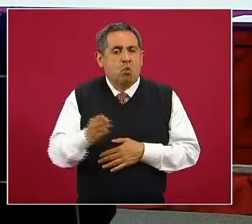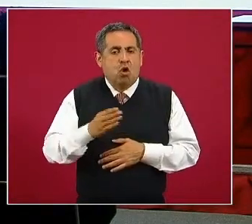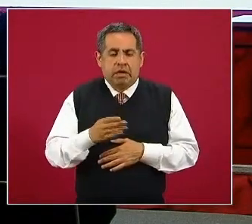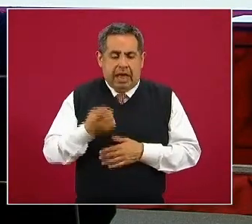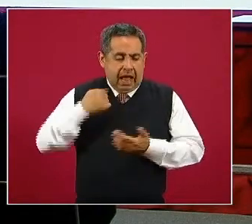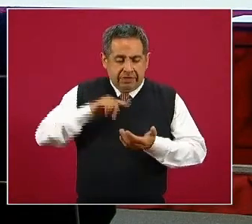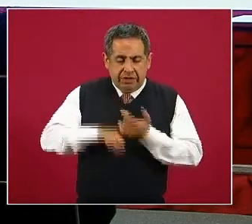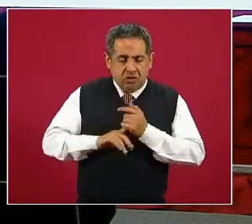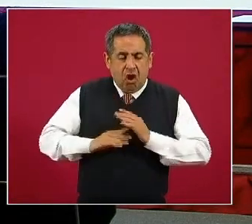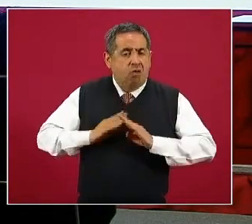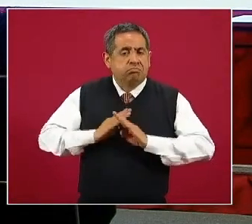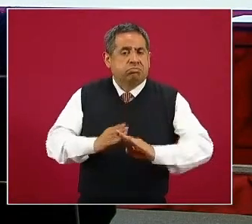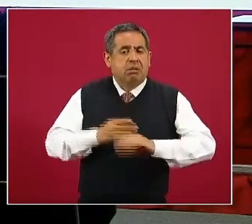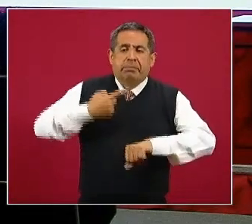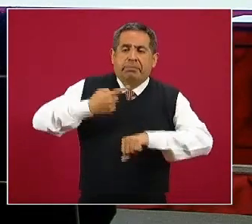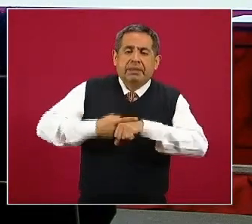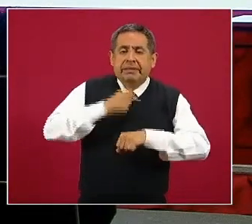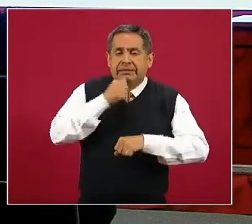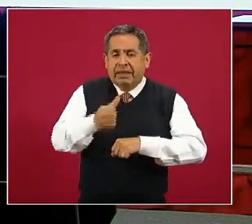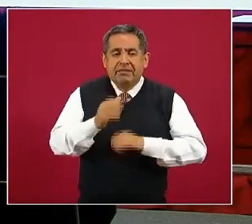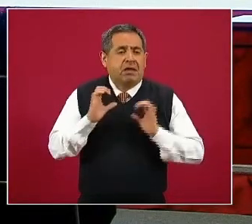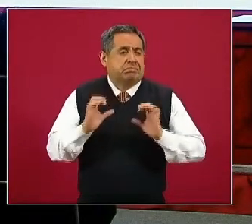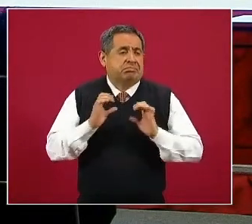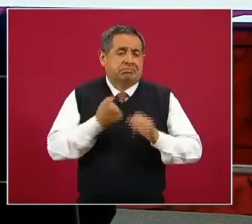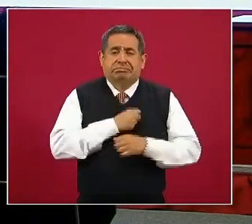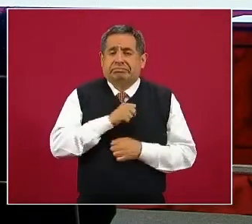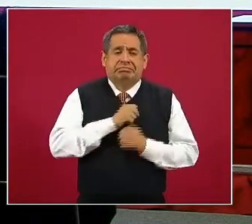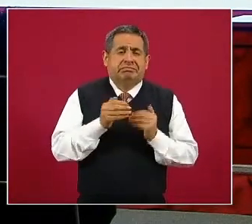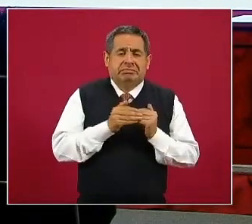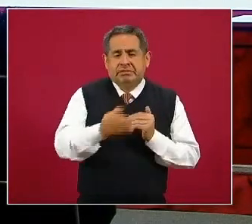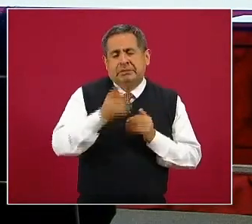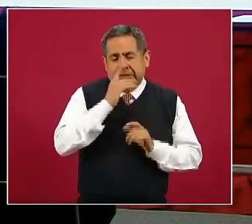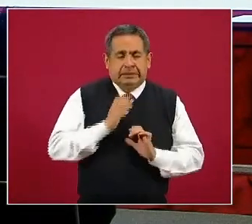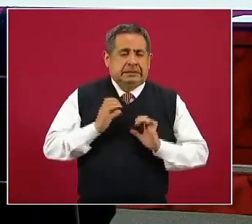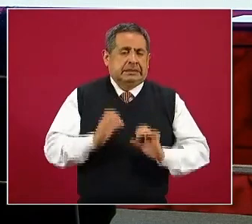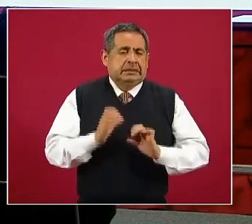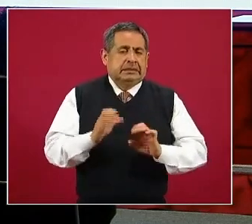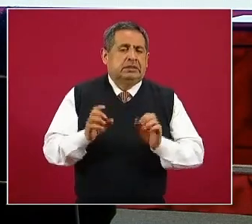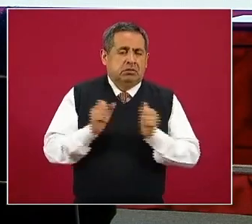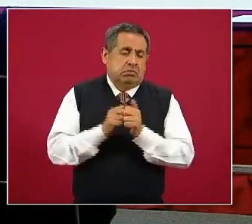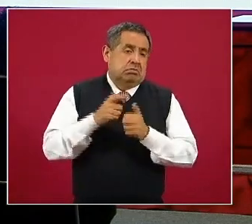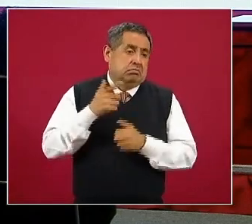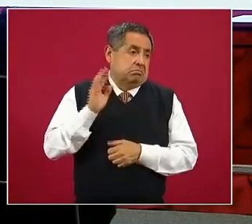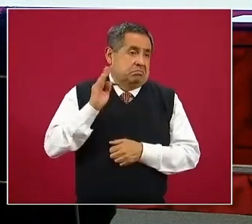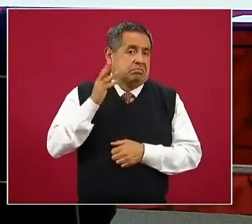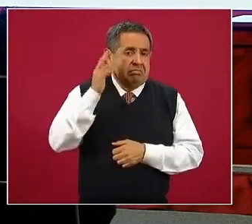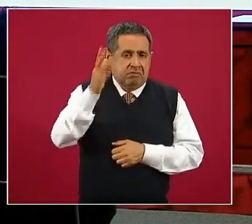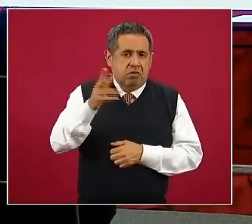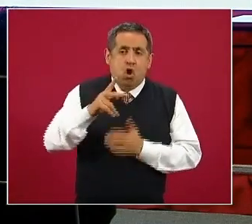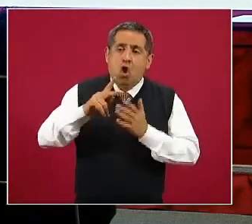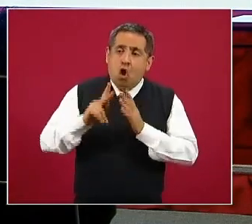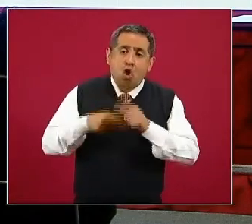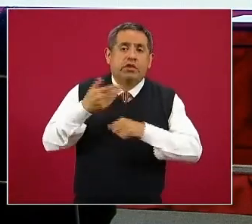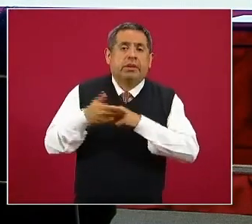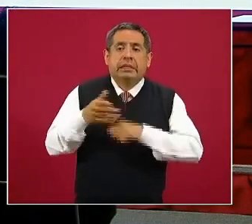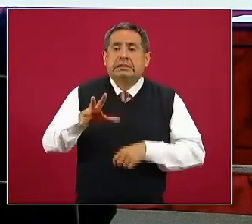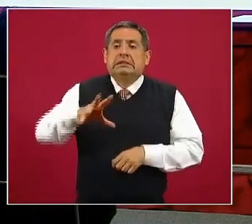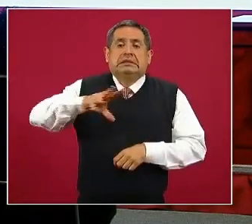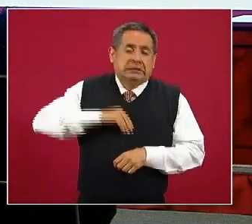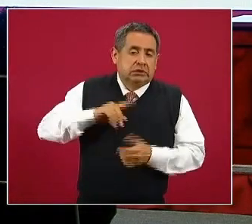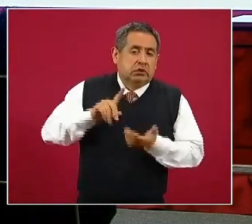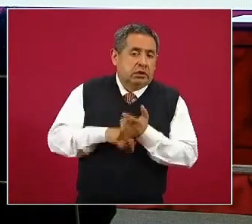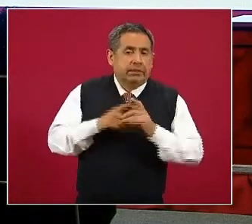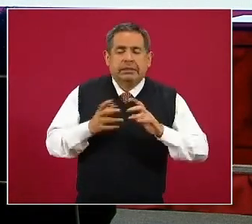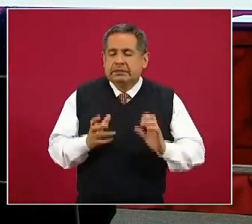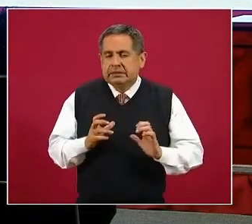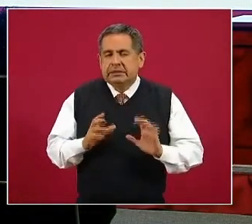inmunidad para mantener un poco más protegidas a través de lo que pudiera ser en meses futuros la inmunidad de